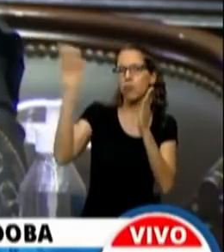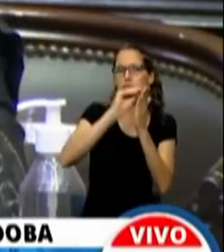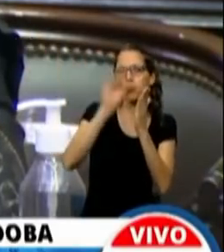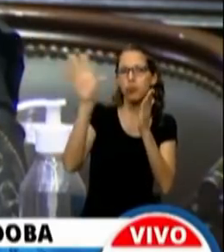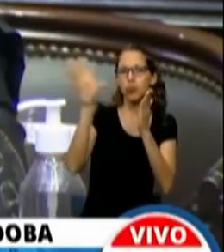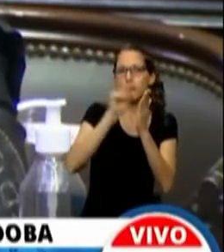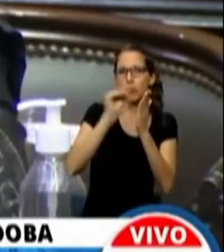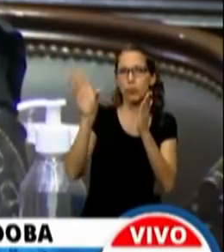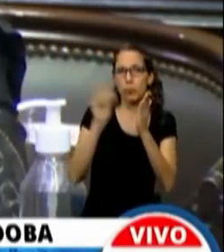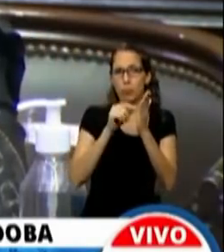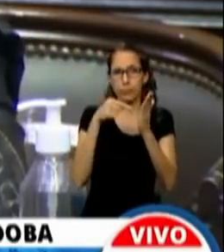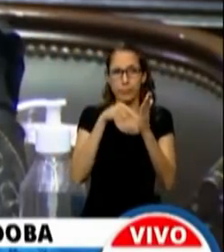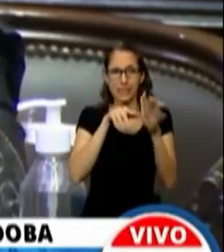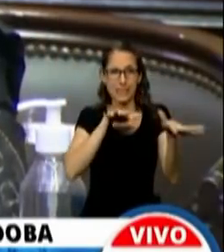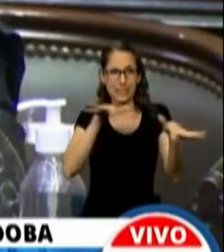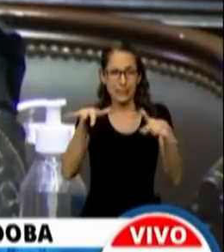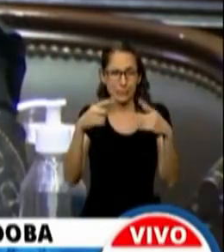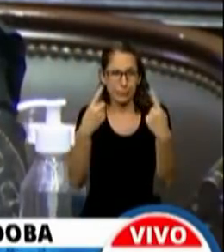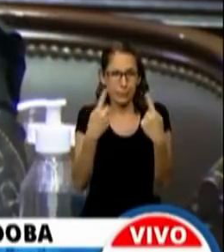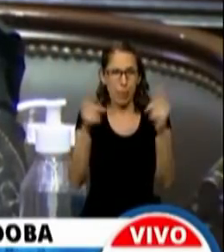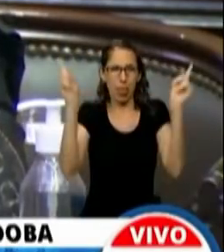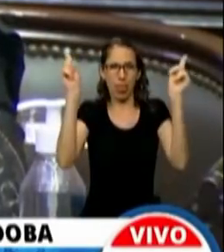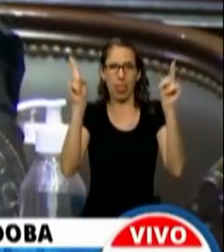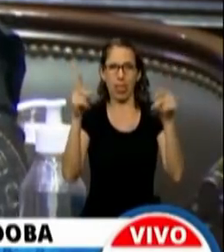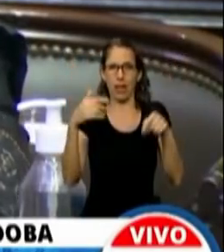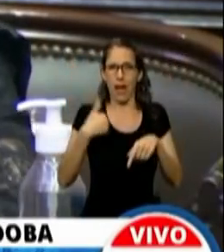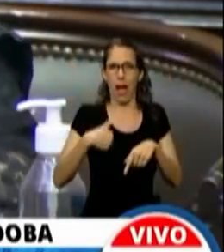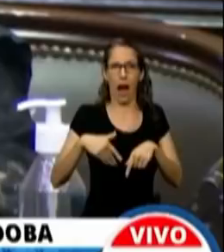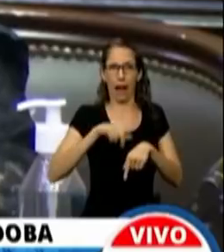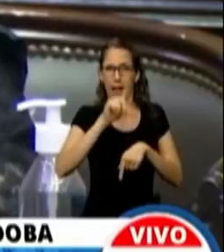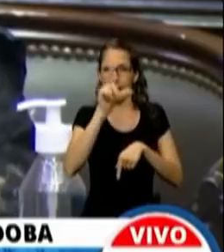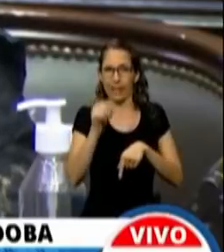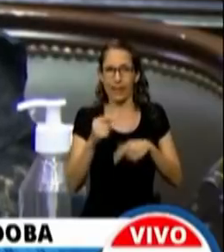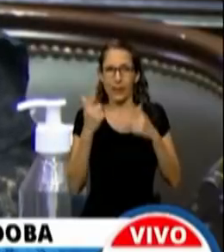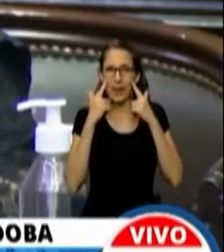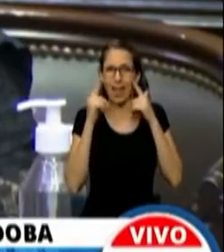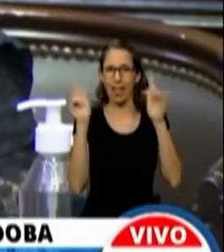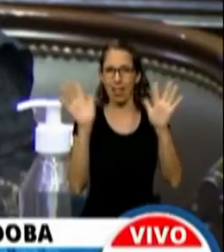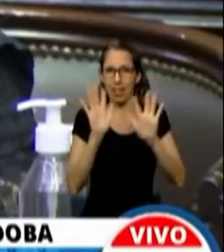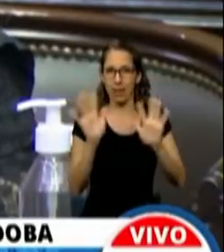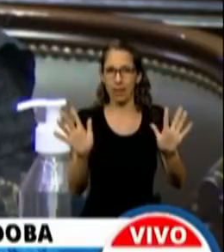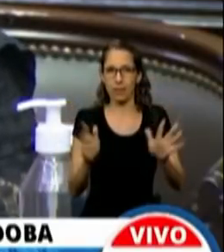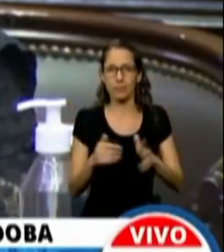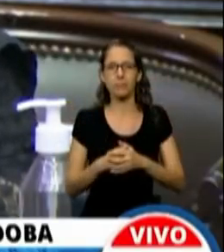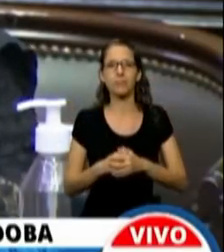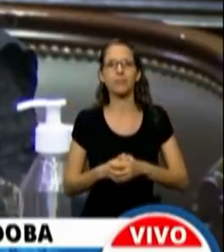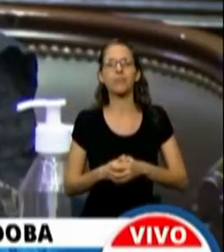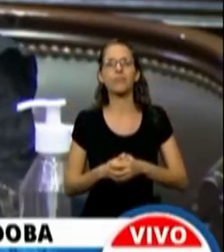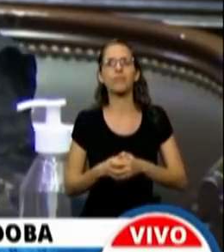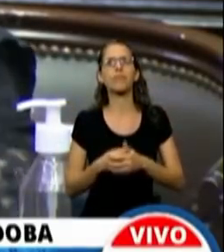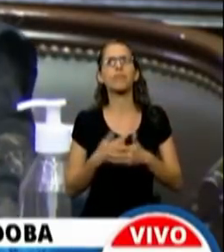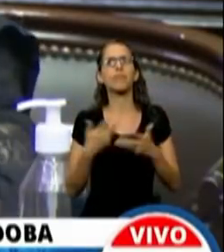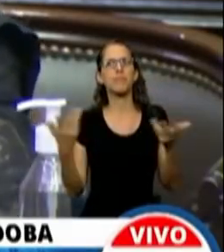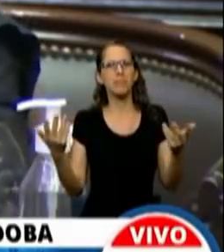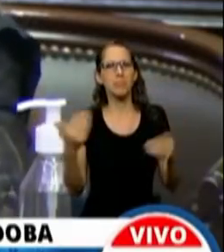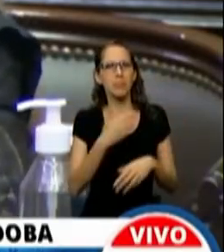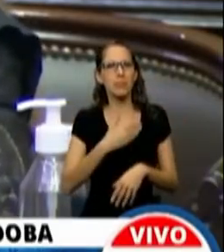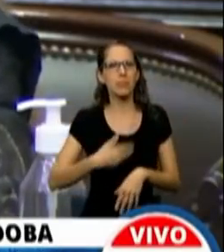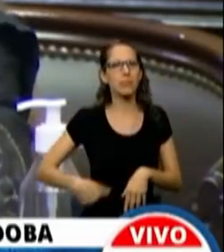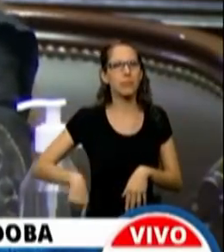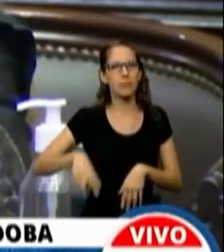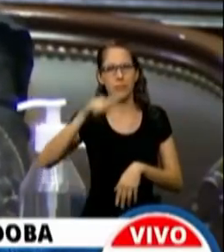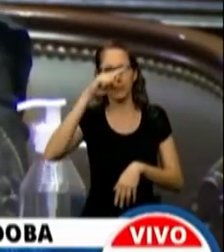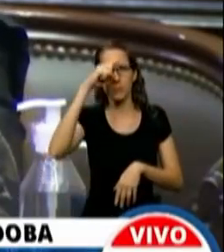sesión preparatoria, yo me quedé, yo no iba, yo no viajé, ni pensaba viajar. Me quedé a cumplir con mi deber, me quedé